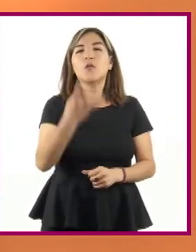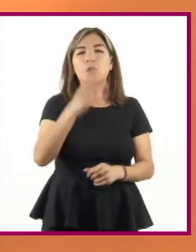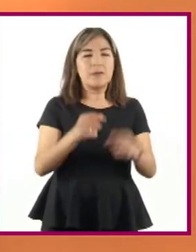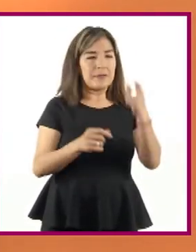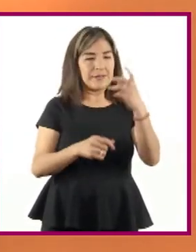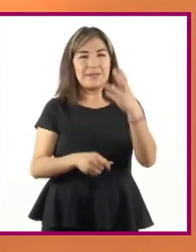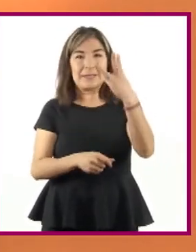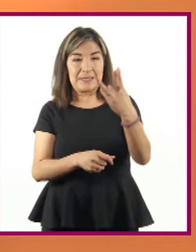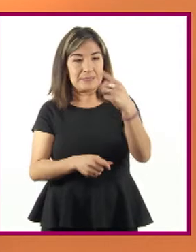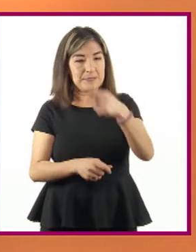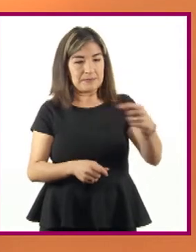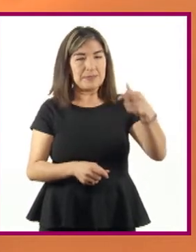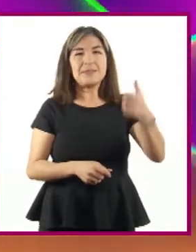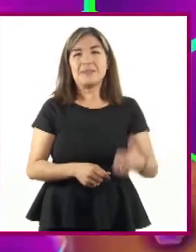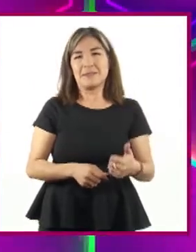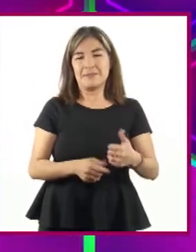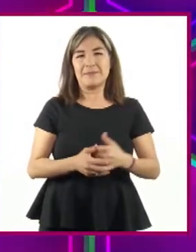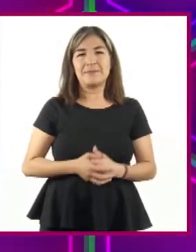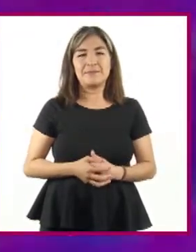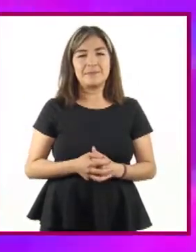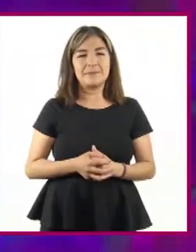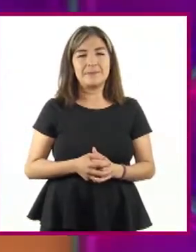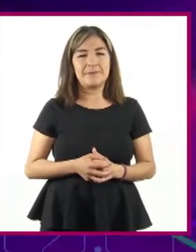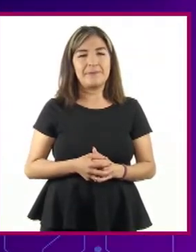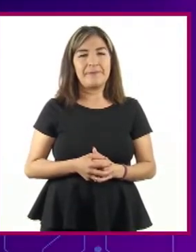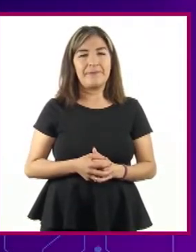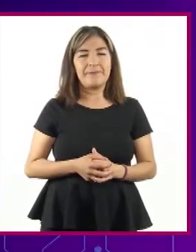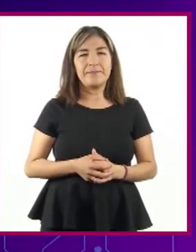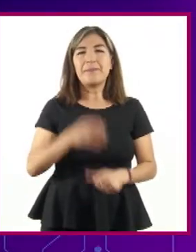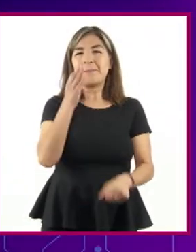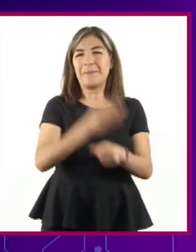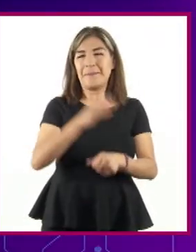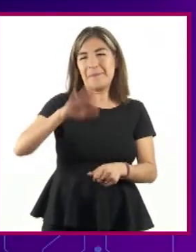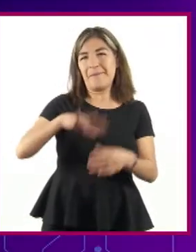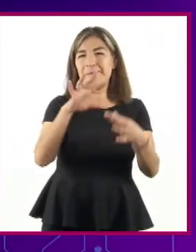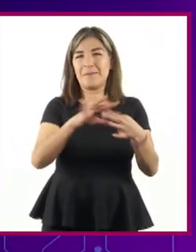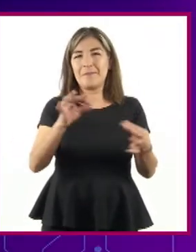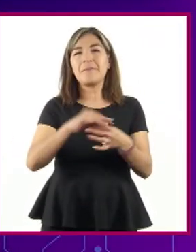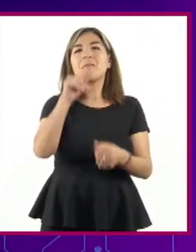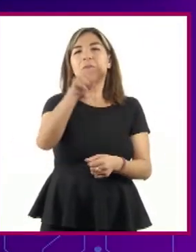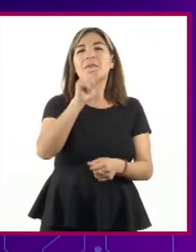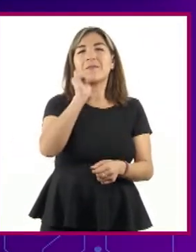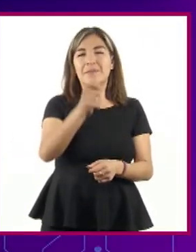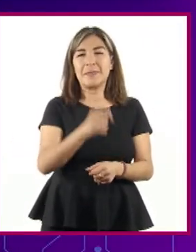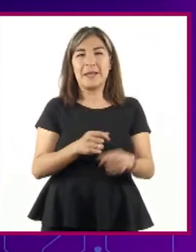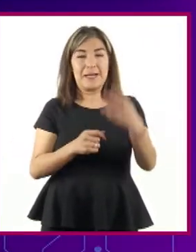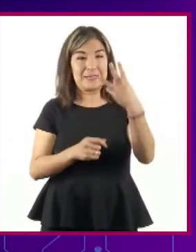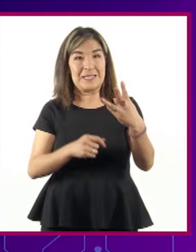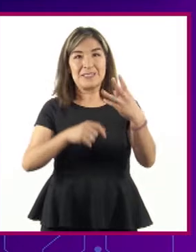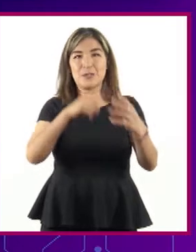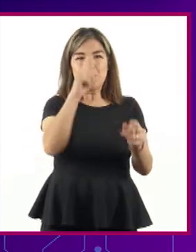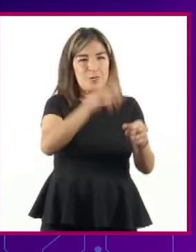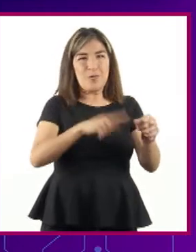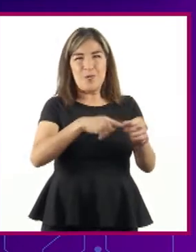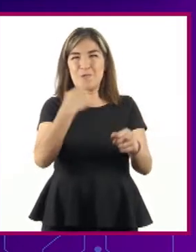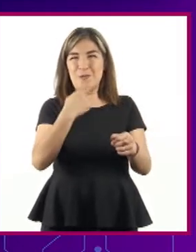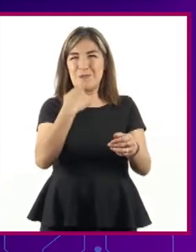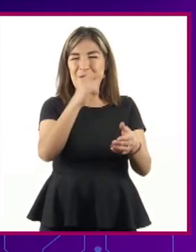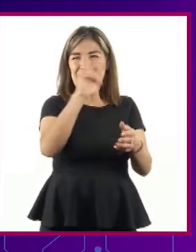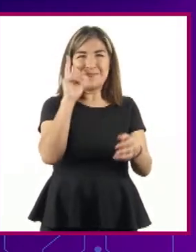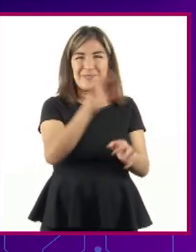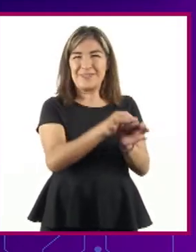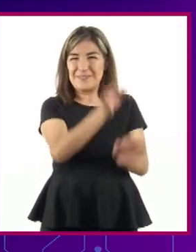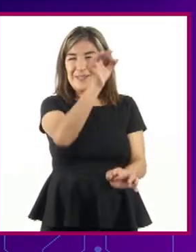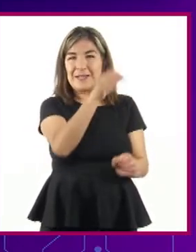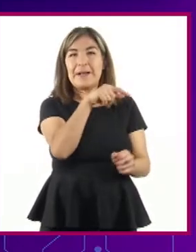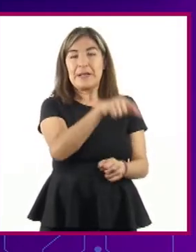tercera parte de 3/6. Tomando en cuenta lo anterior y considerando las 3 partes sombreadas en rojo, si